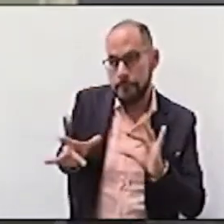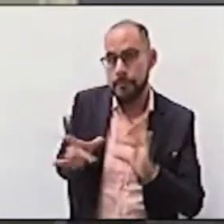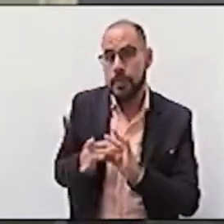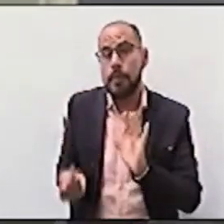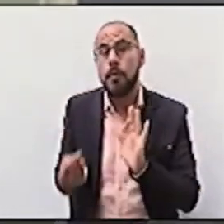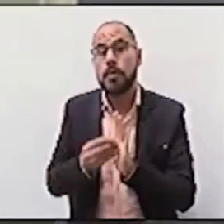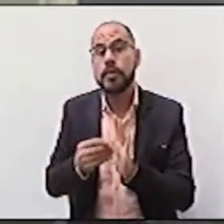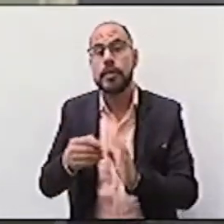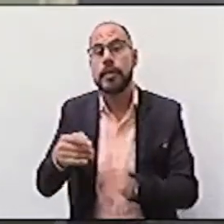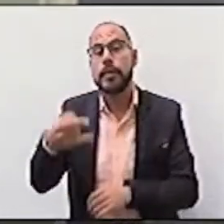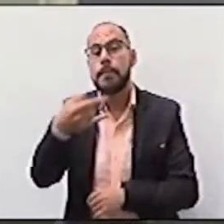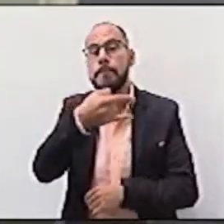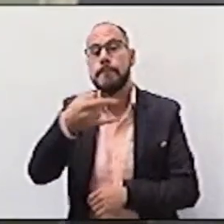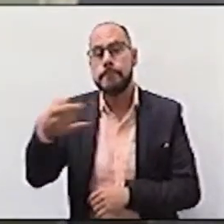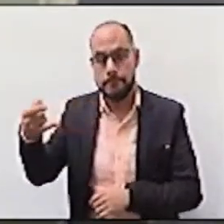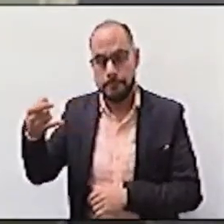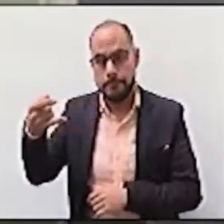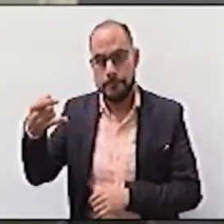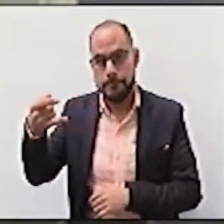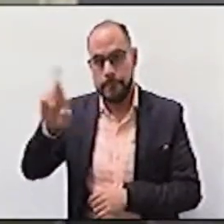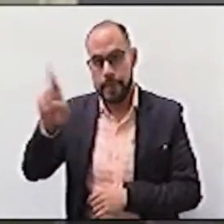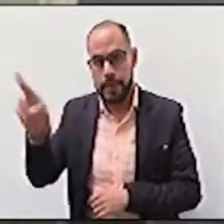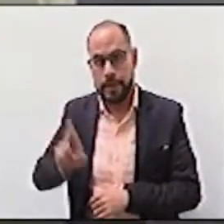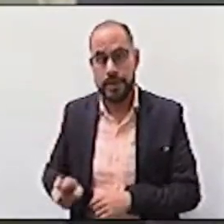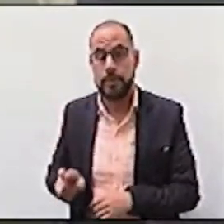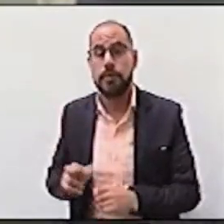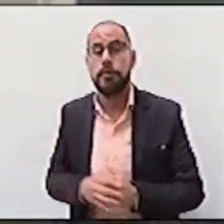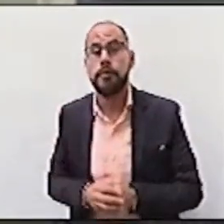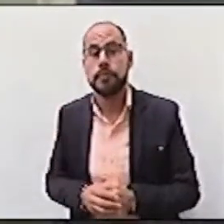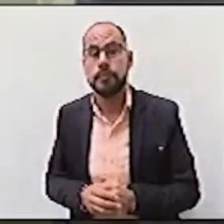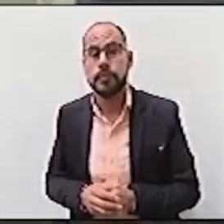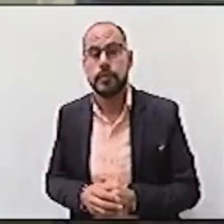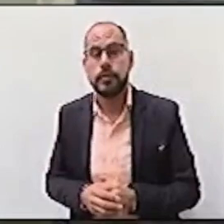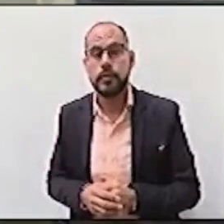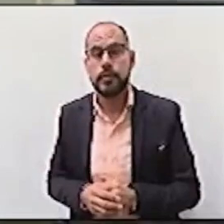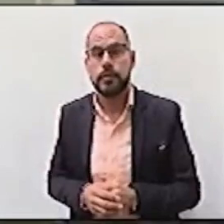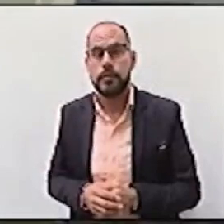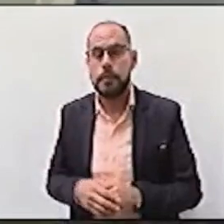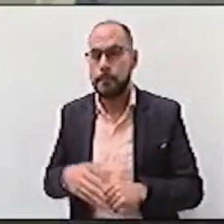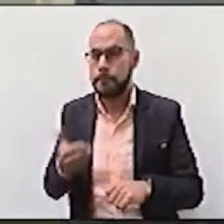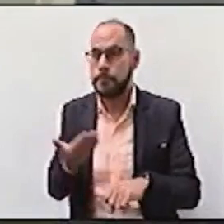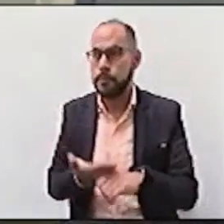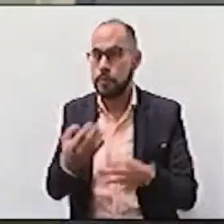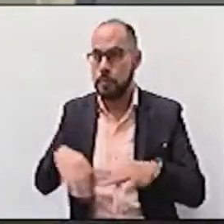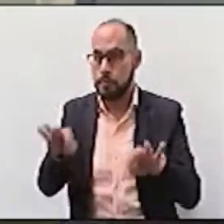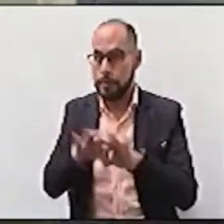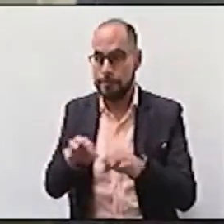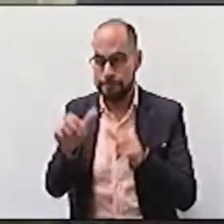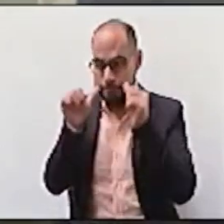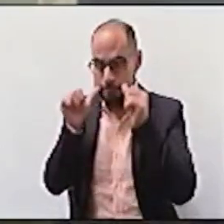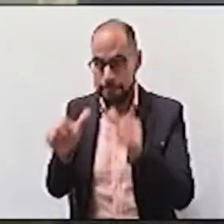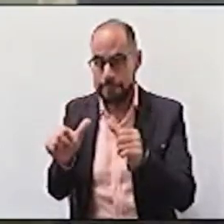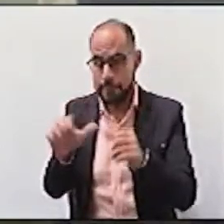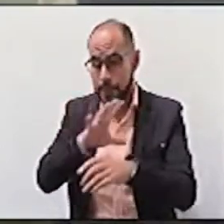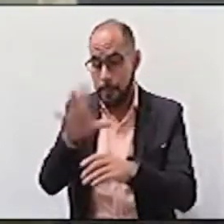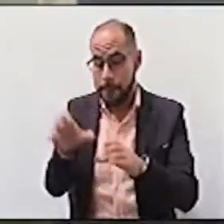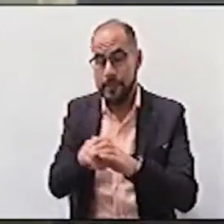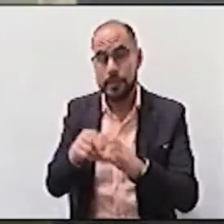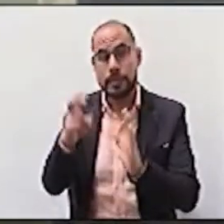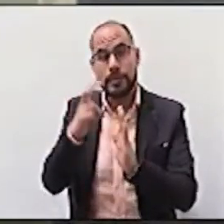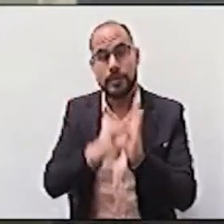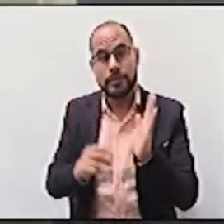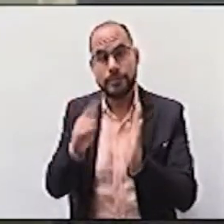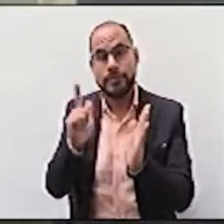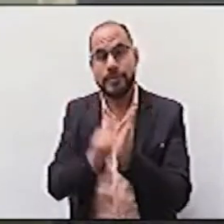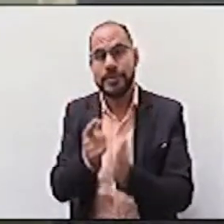párrafo que dice que, y este es el párrafo quizá más importante de toda la reforma,